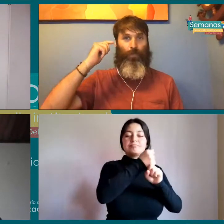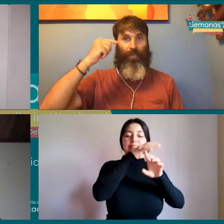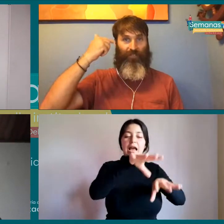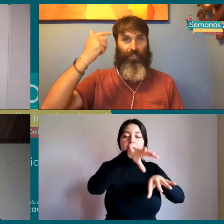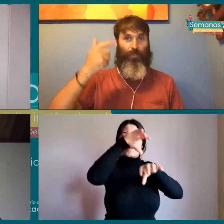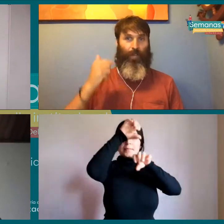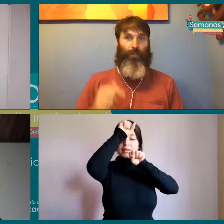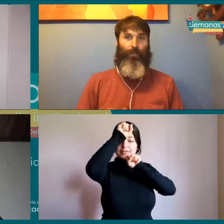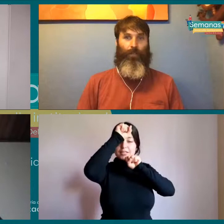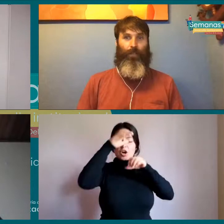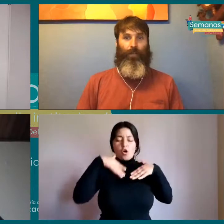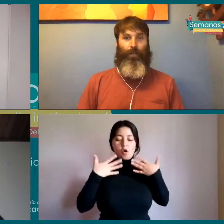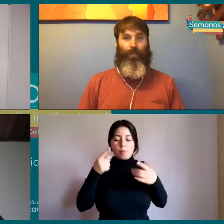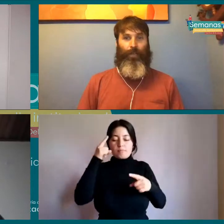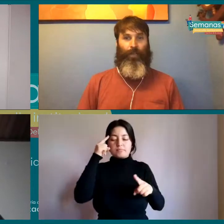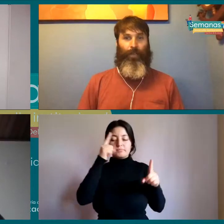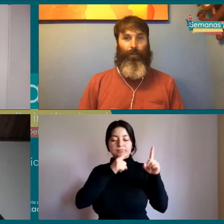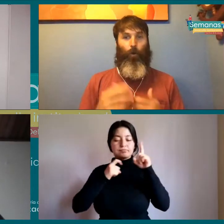estamos reflexionando